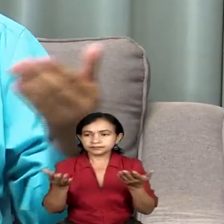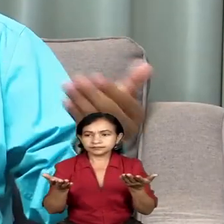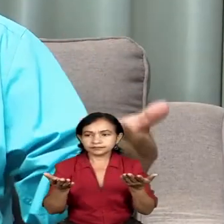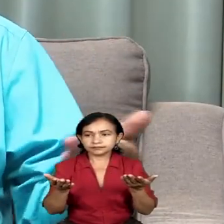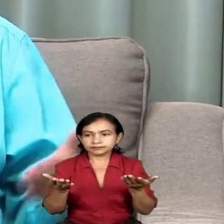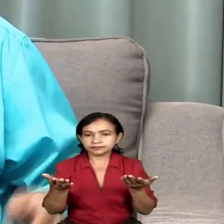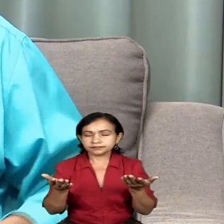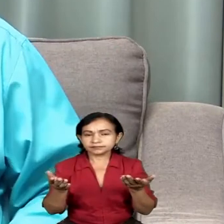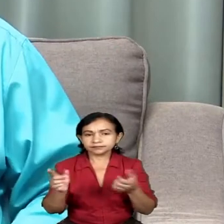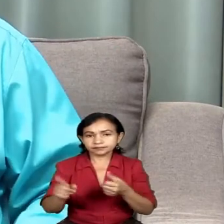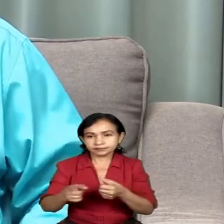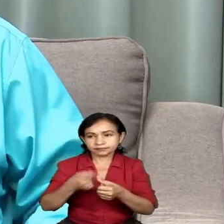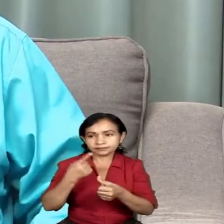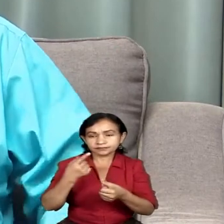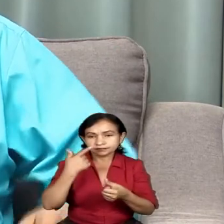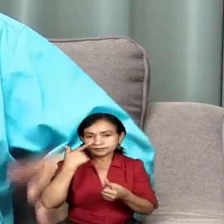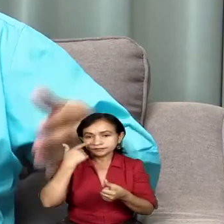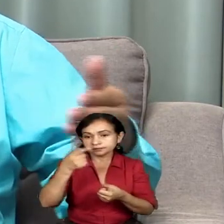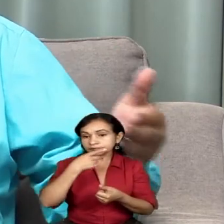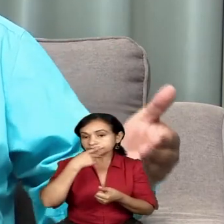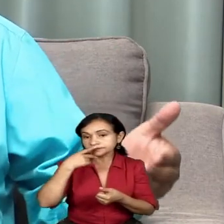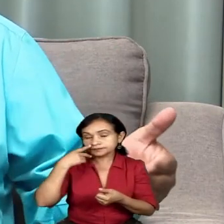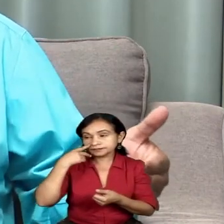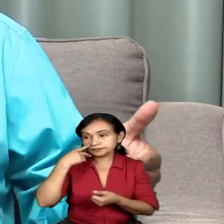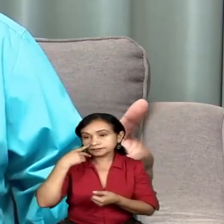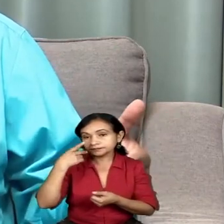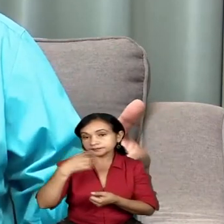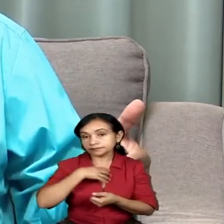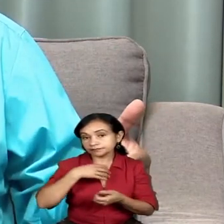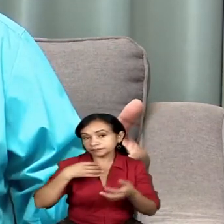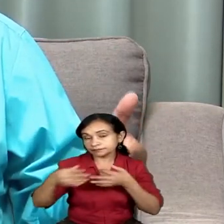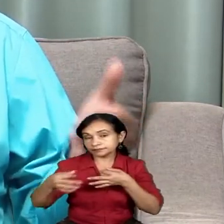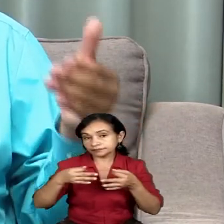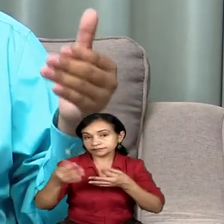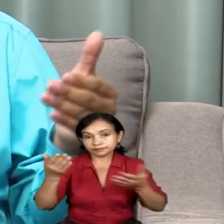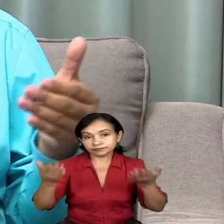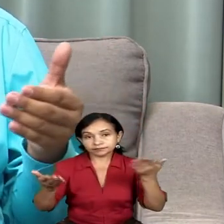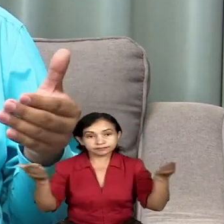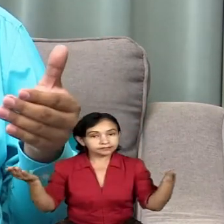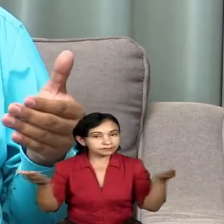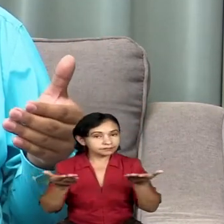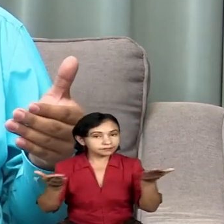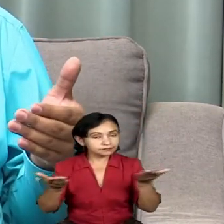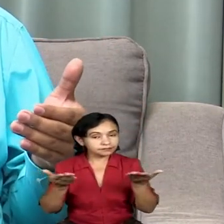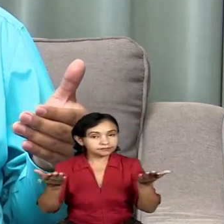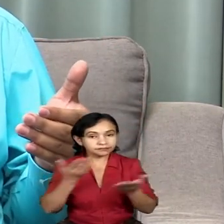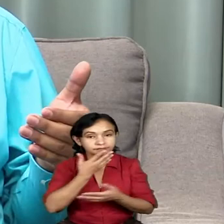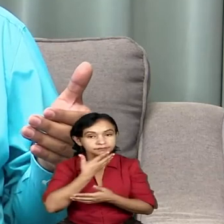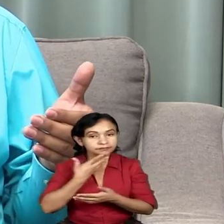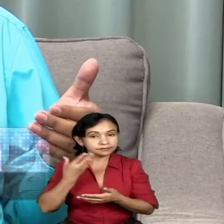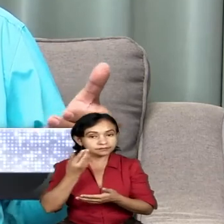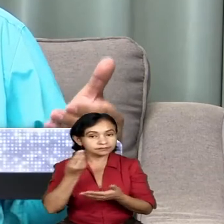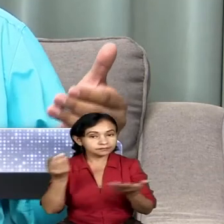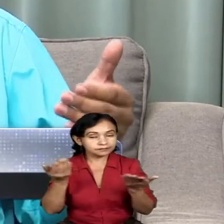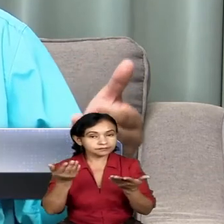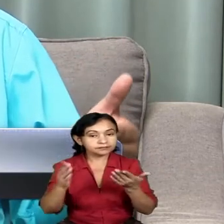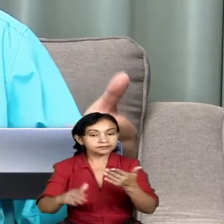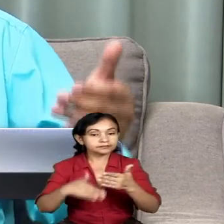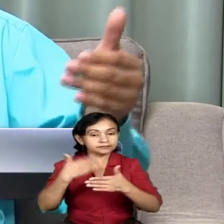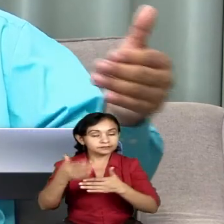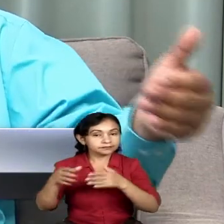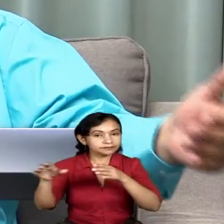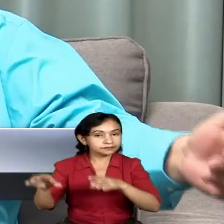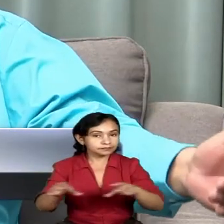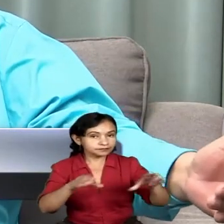entiendo que de primera mano lo conoce por la trayectoria de su papá. ¿Cómo capitalizan estos jóvenes después este evento?